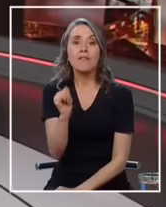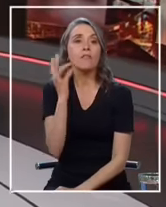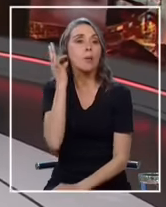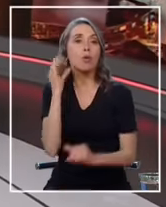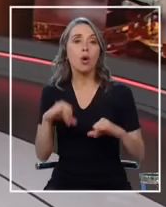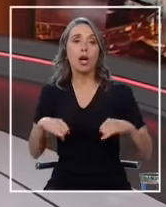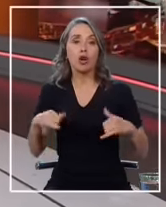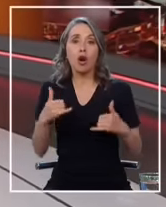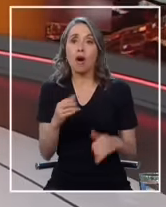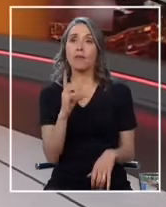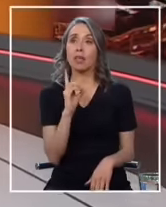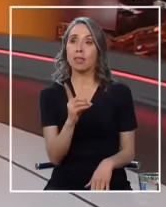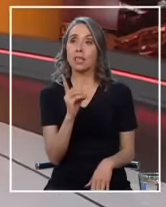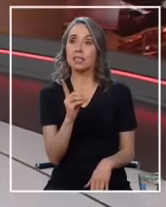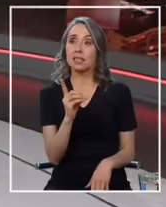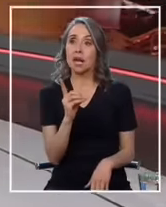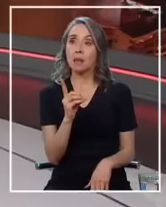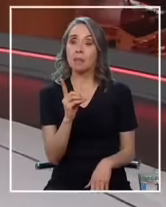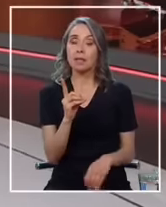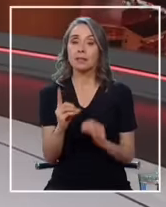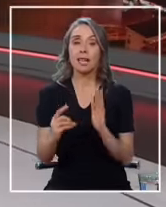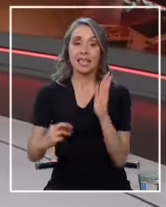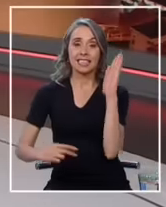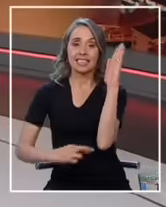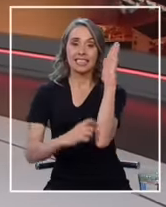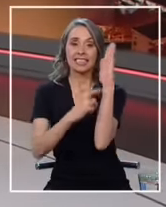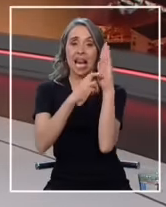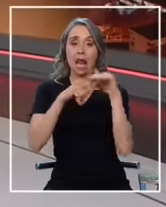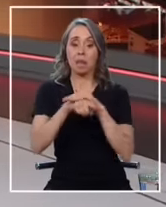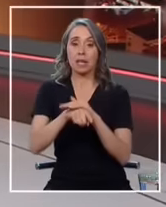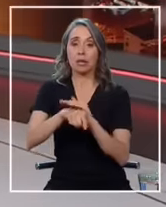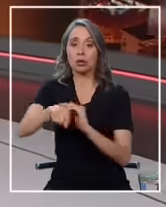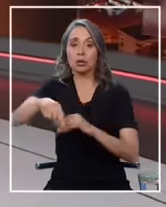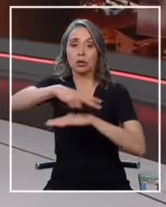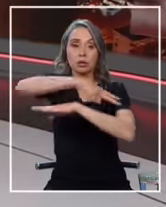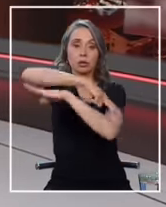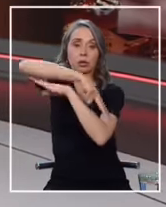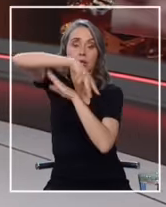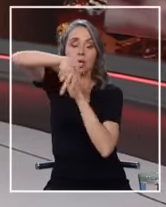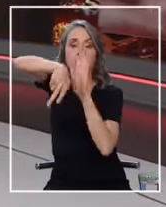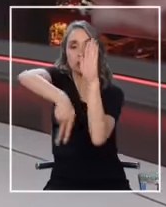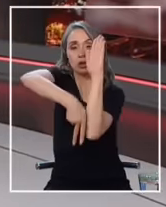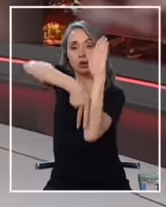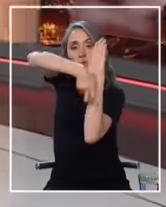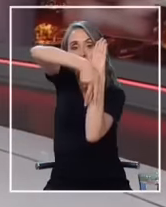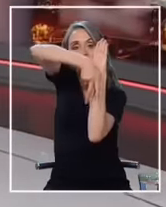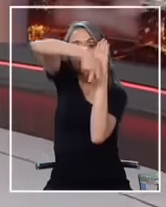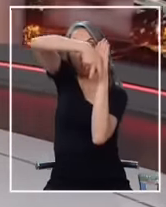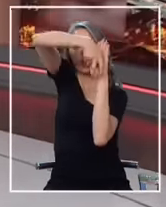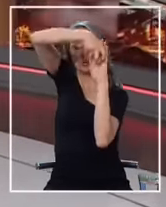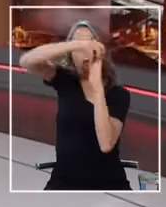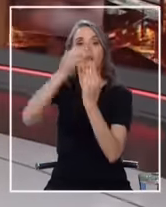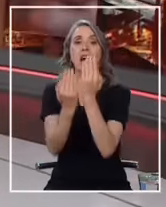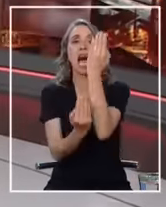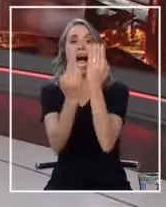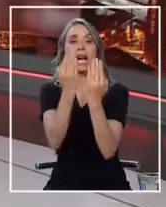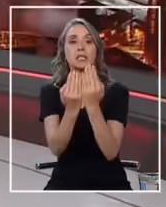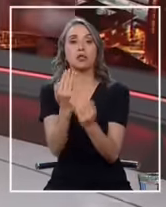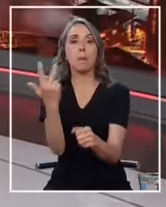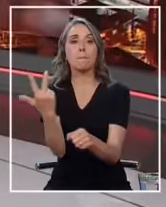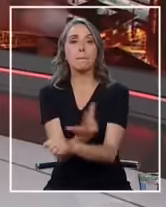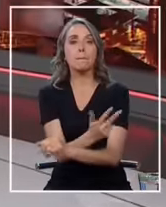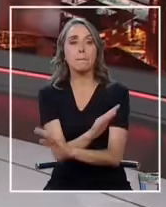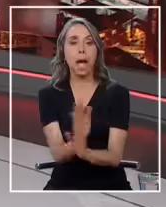es una joven con discapacidad, que debe subir las escaleras del metro arrastrándose. Esto porque el ascensor estaba